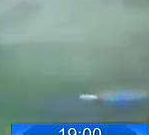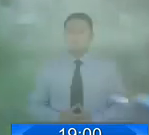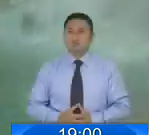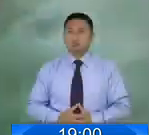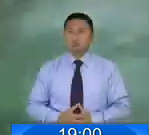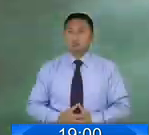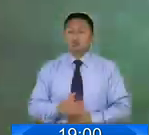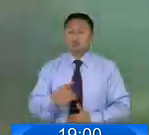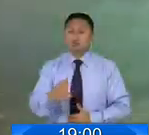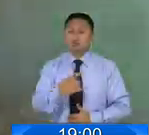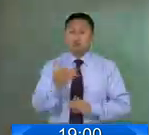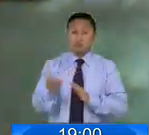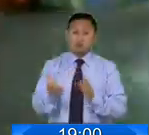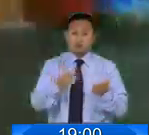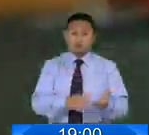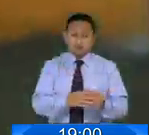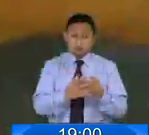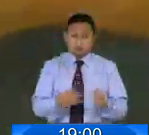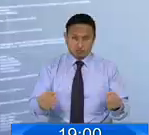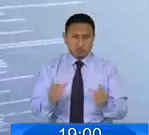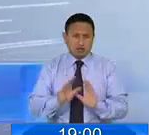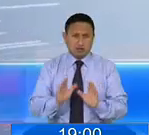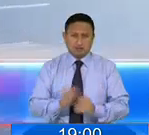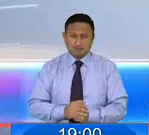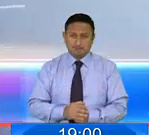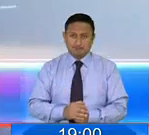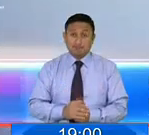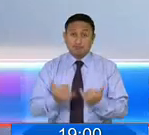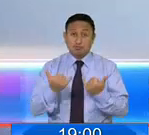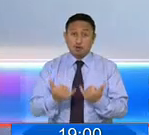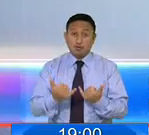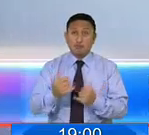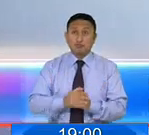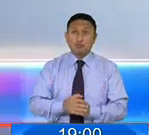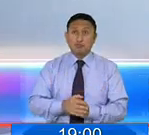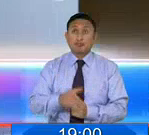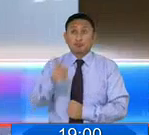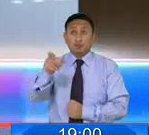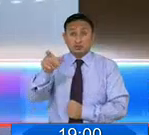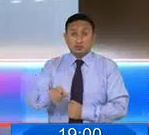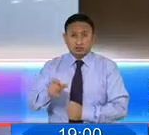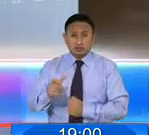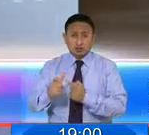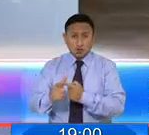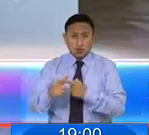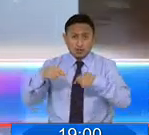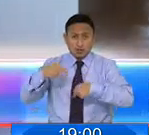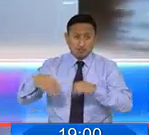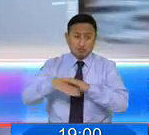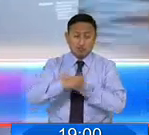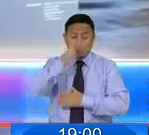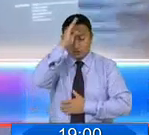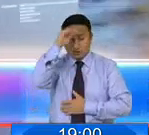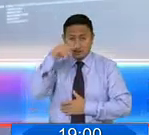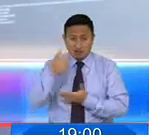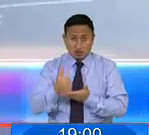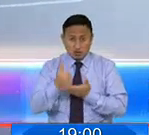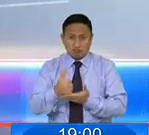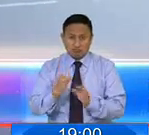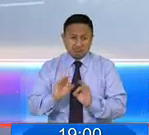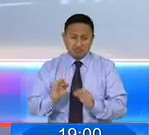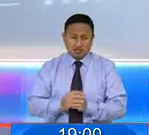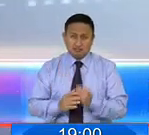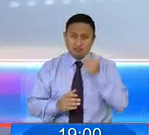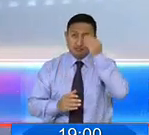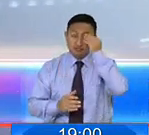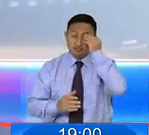no se registraron muertos ni desaparecidos. Tampoco hubo casos en los que se necesitara atención prehospitalaria o de rescate. Mientras tanto,